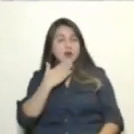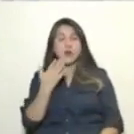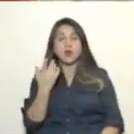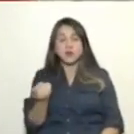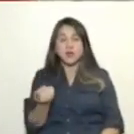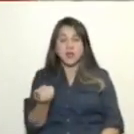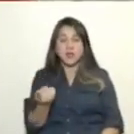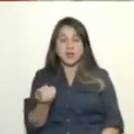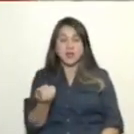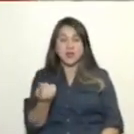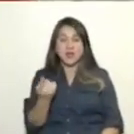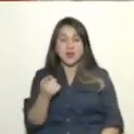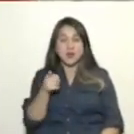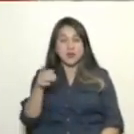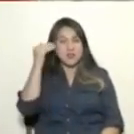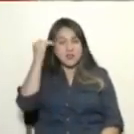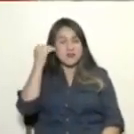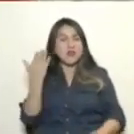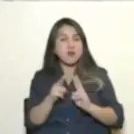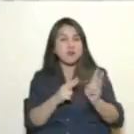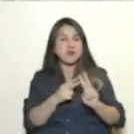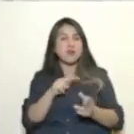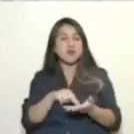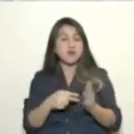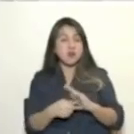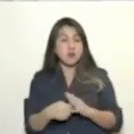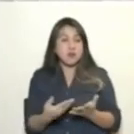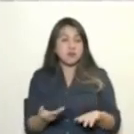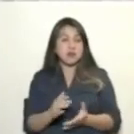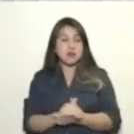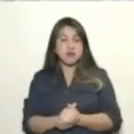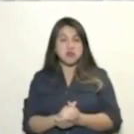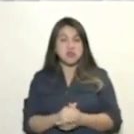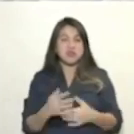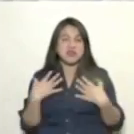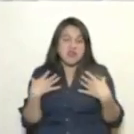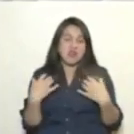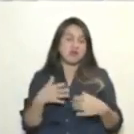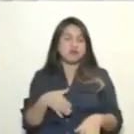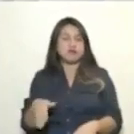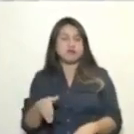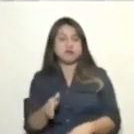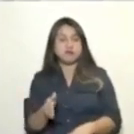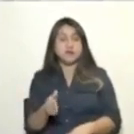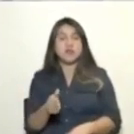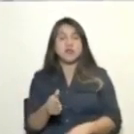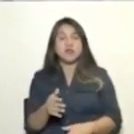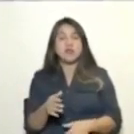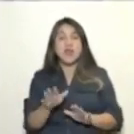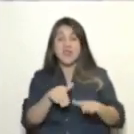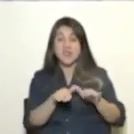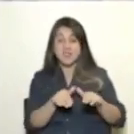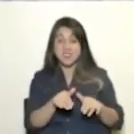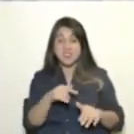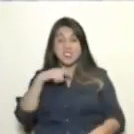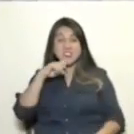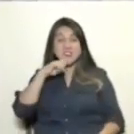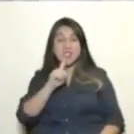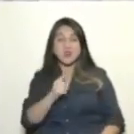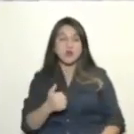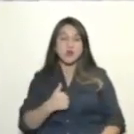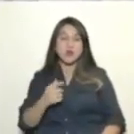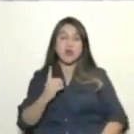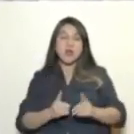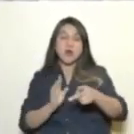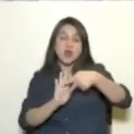no sabe... ¿Cuál es la política del atajo? Usted no sabe cómo resolver un problema, entonces se va por el atajo, ¿eh? Y el atajo, claro, a veces implica no